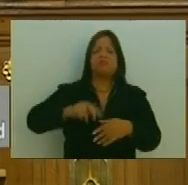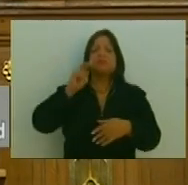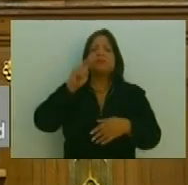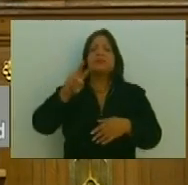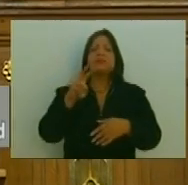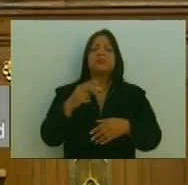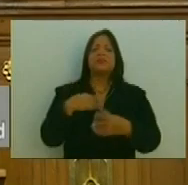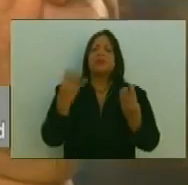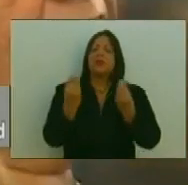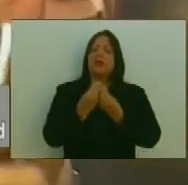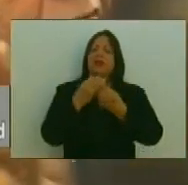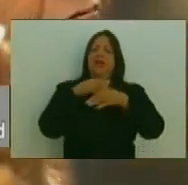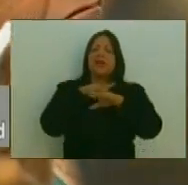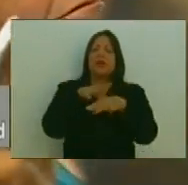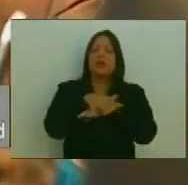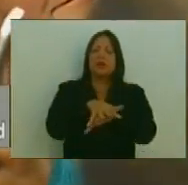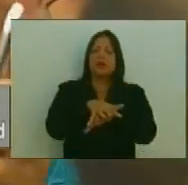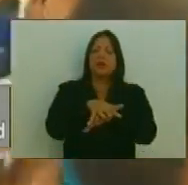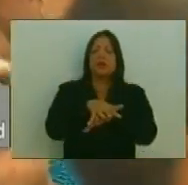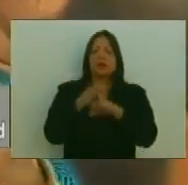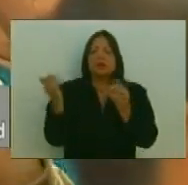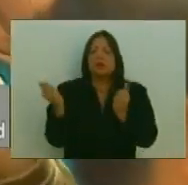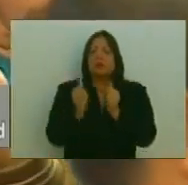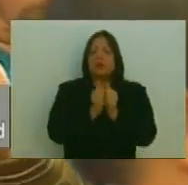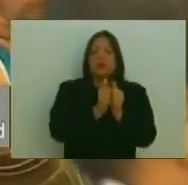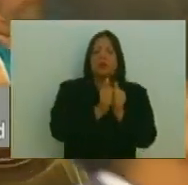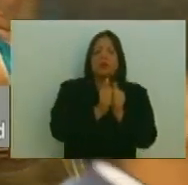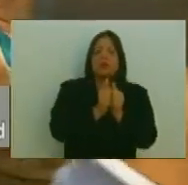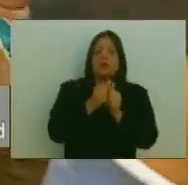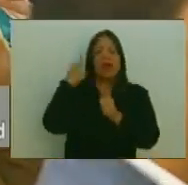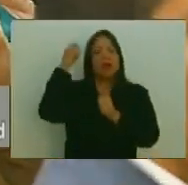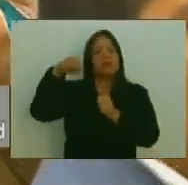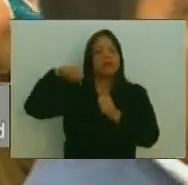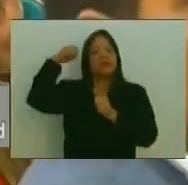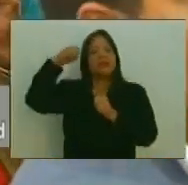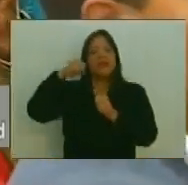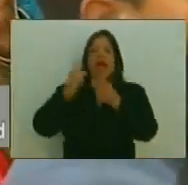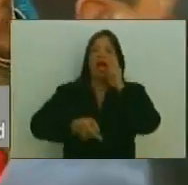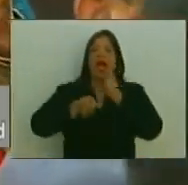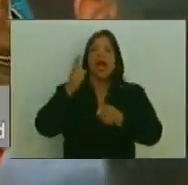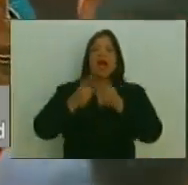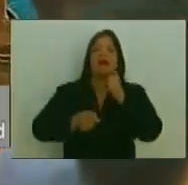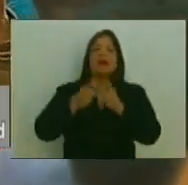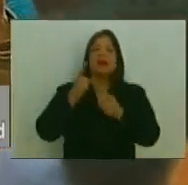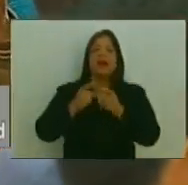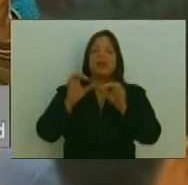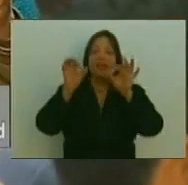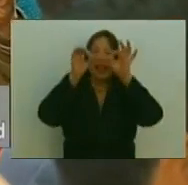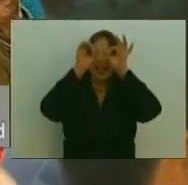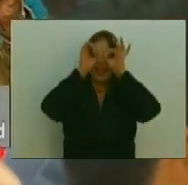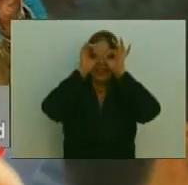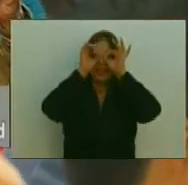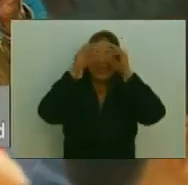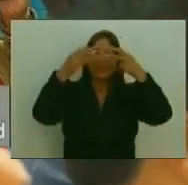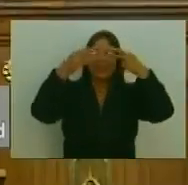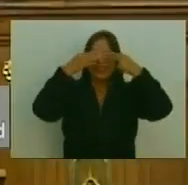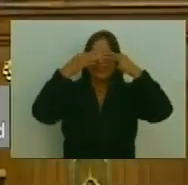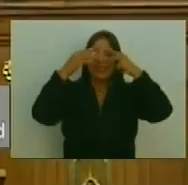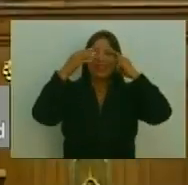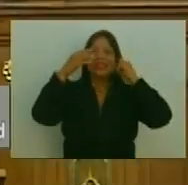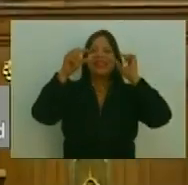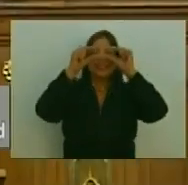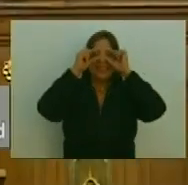se trata de la inclusión. Yo me la llevo a cine y a veces nos tocan los lentes para ver las